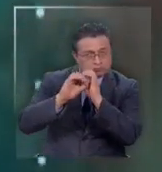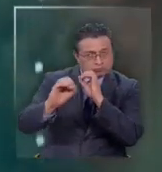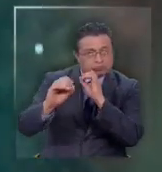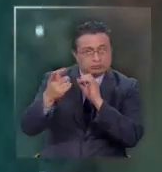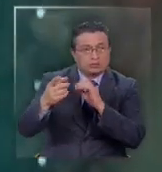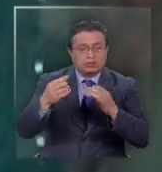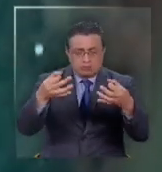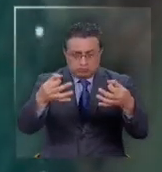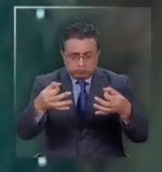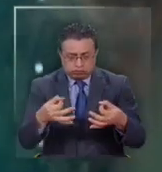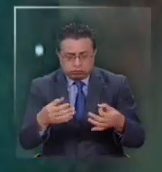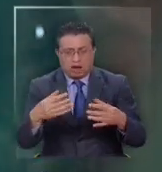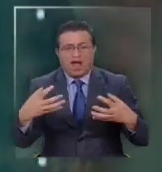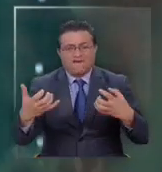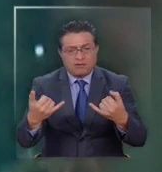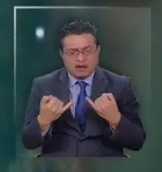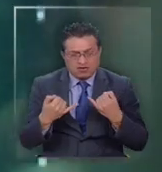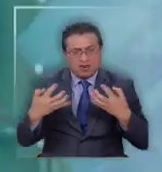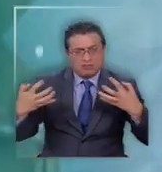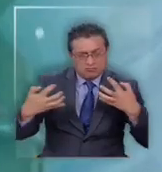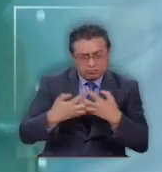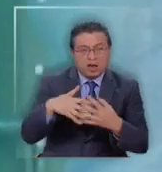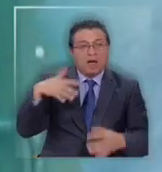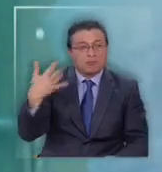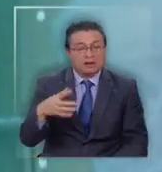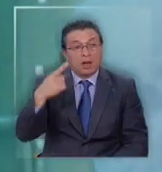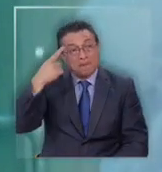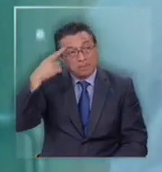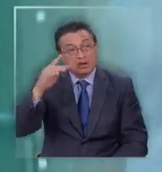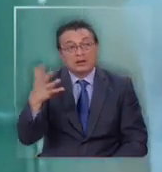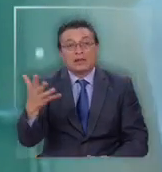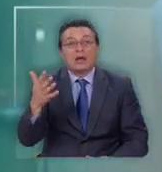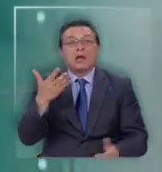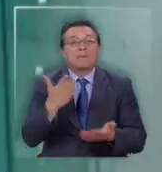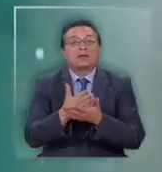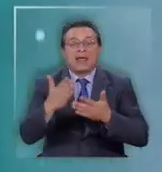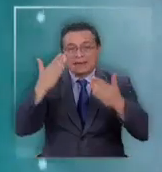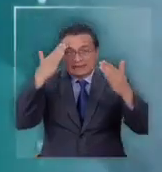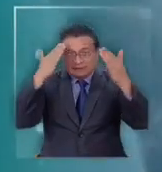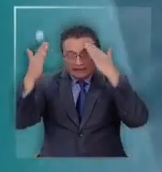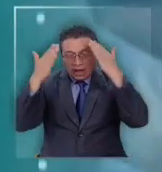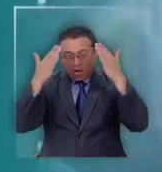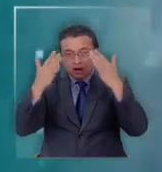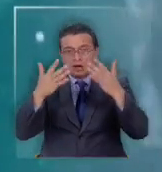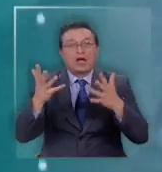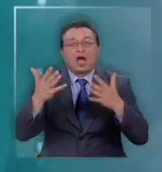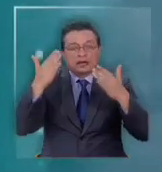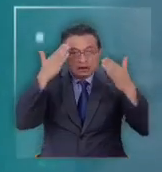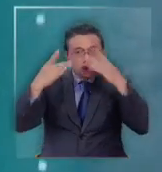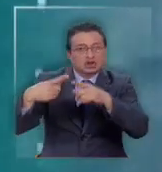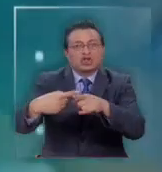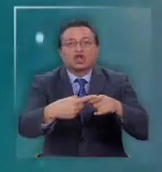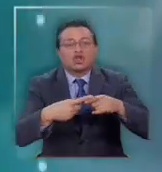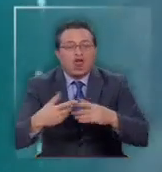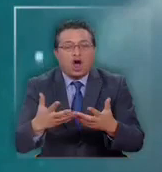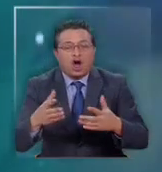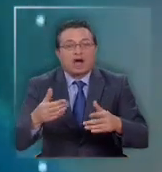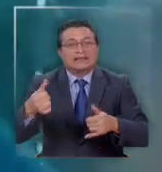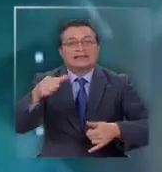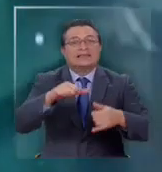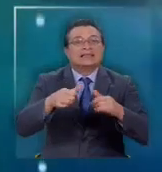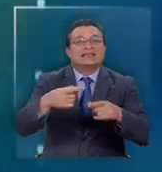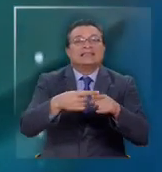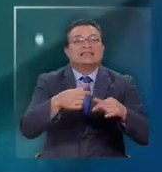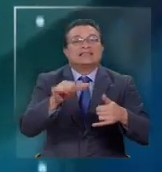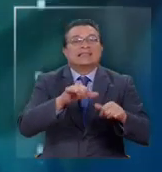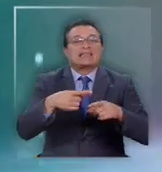vimos análisis de datos fundamental pero qué pasa con la psicología qué pasa con los estudios de sociología ciencias sociales sabemos por